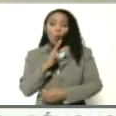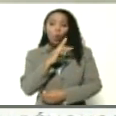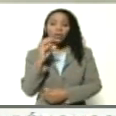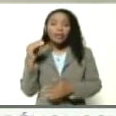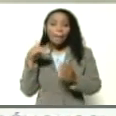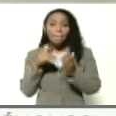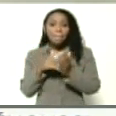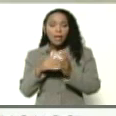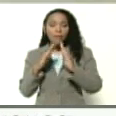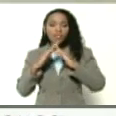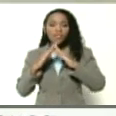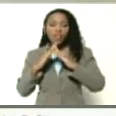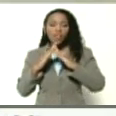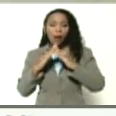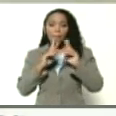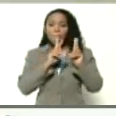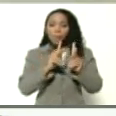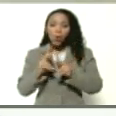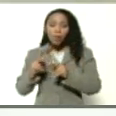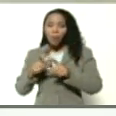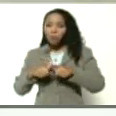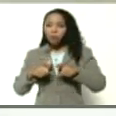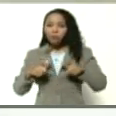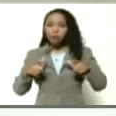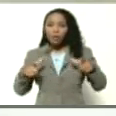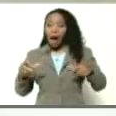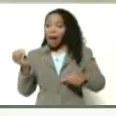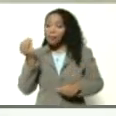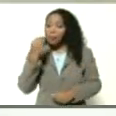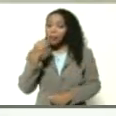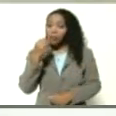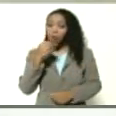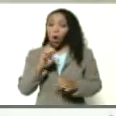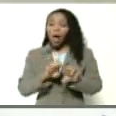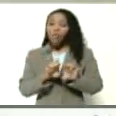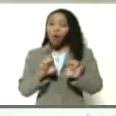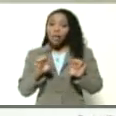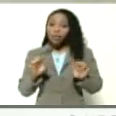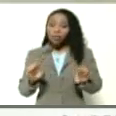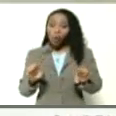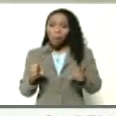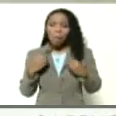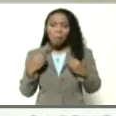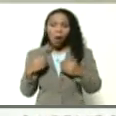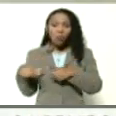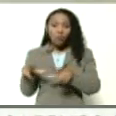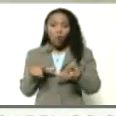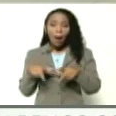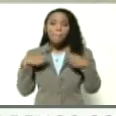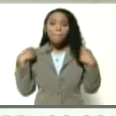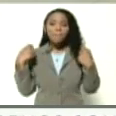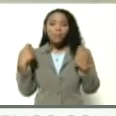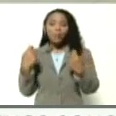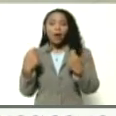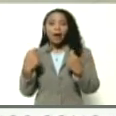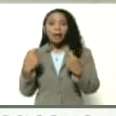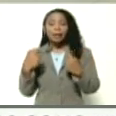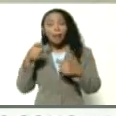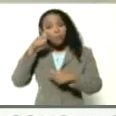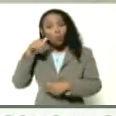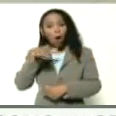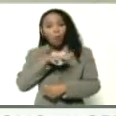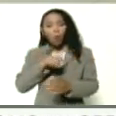3.400.000 viviendas, programas masivos de alimentación y educación para los sectores populares y la población en